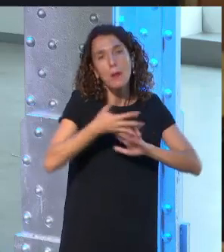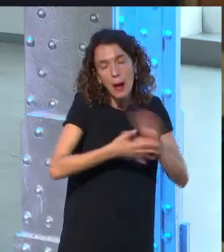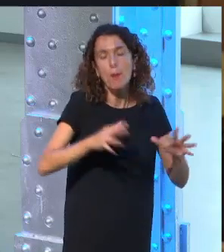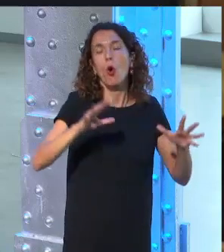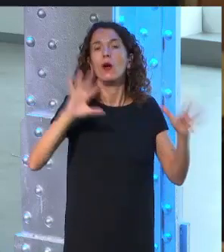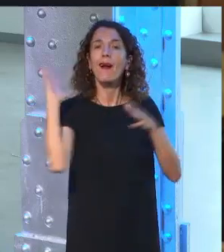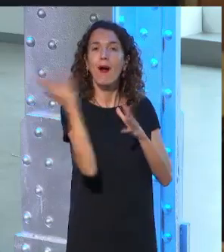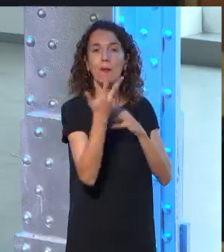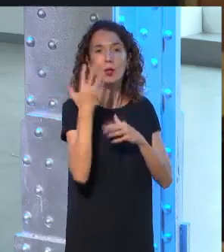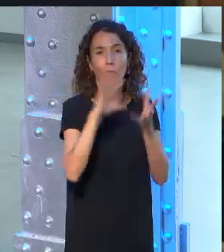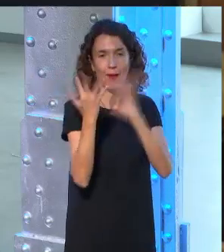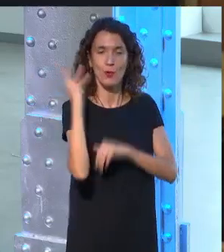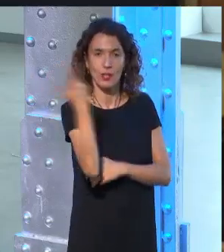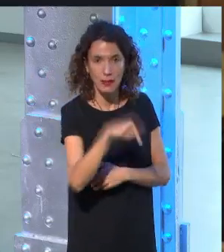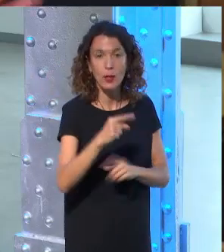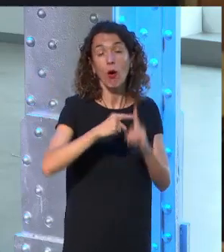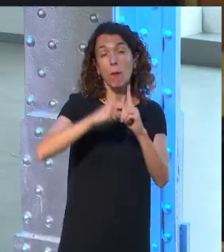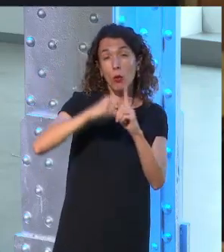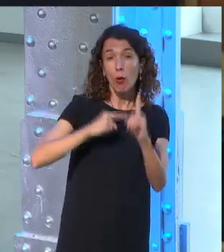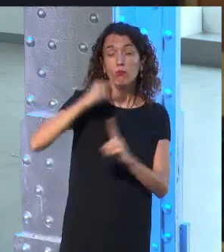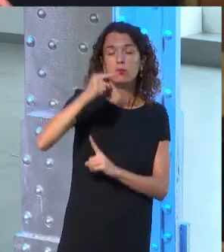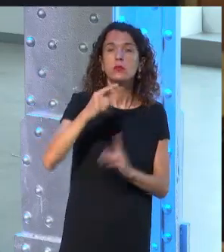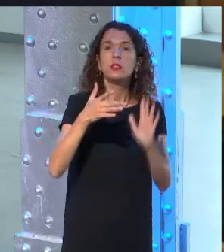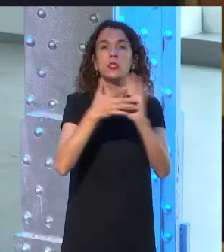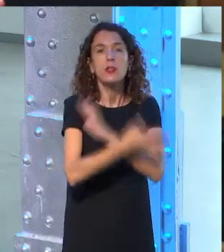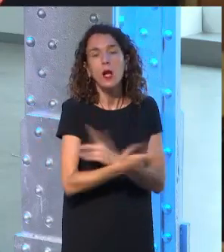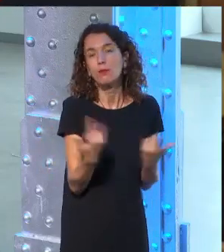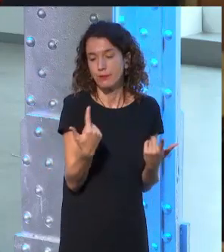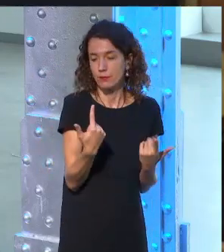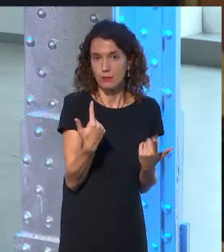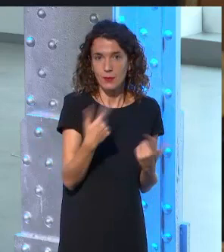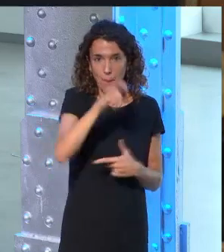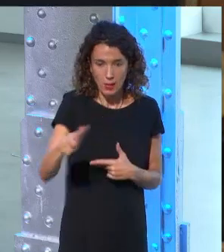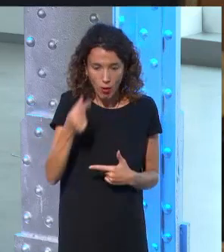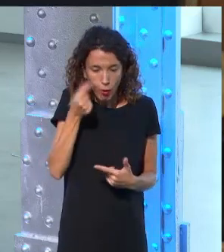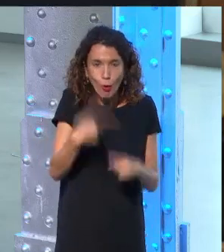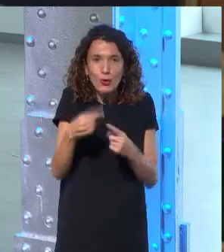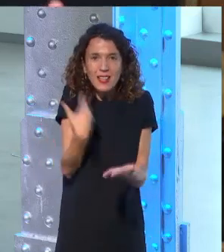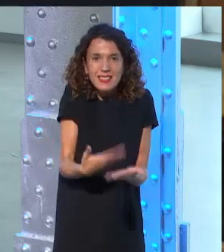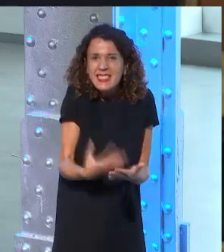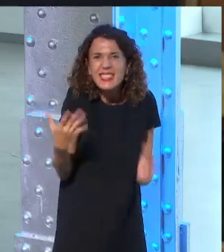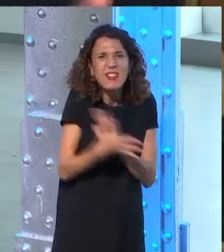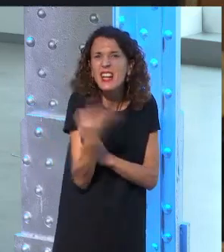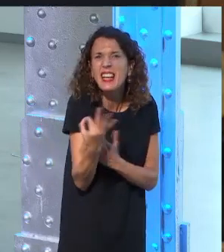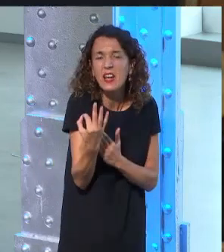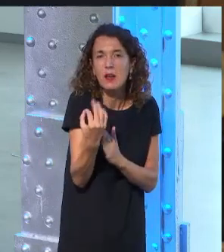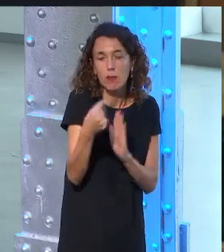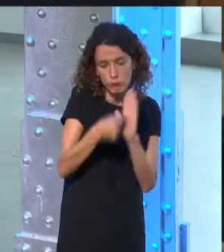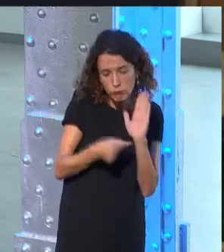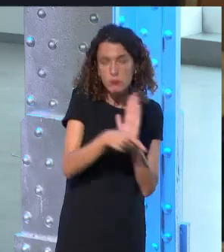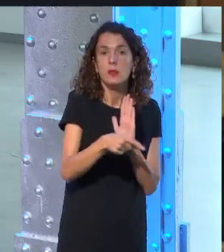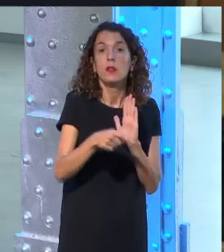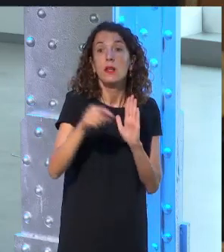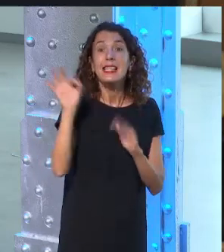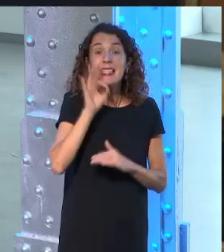cambio climático va a suponer un aumento de las temperaturas, es importante ponérselo a la gente en cosas que la gente vea. ¿Qué significa? Pues significa que en este siglo